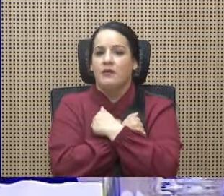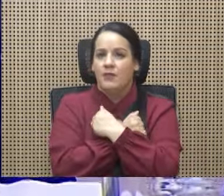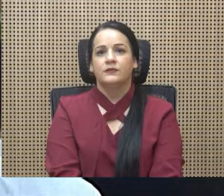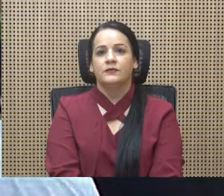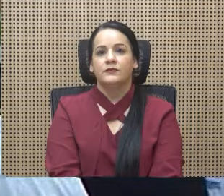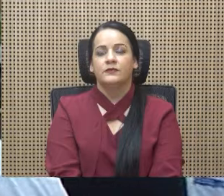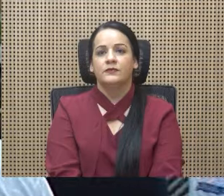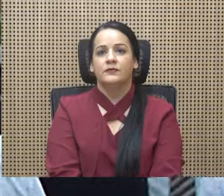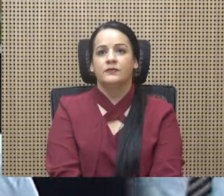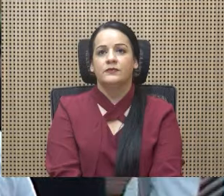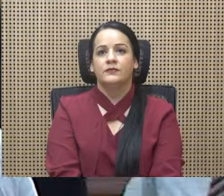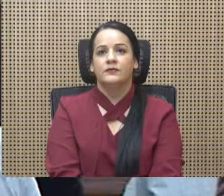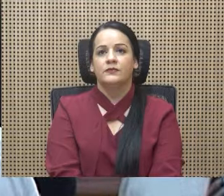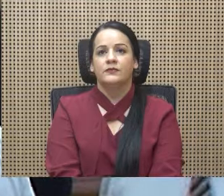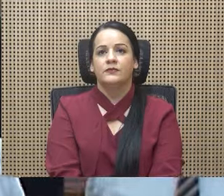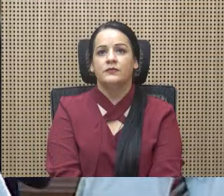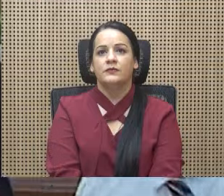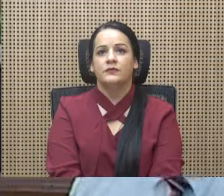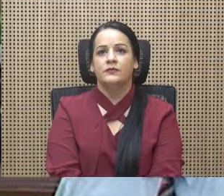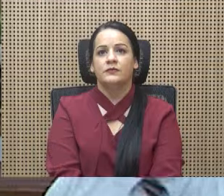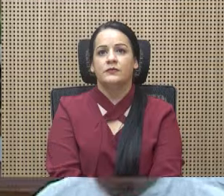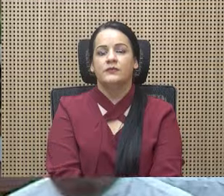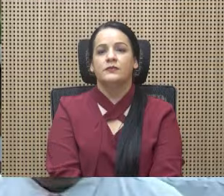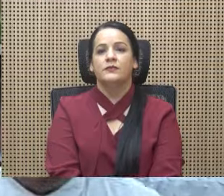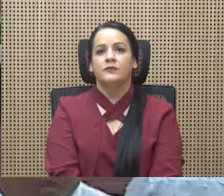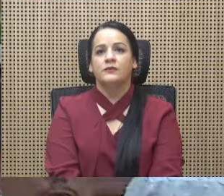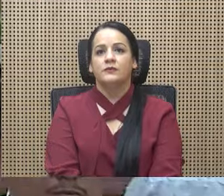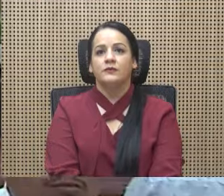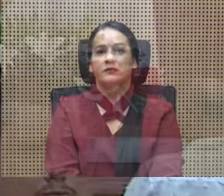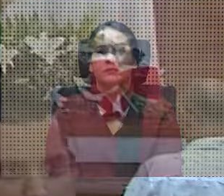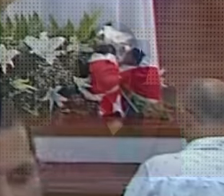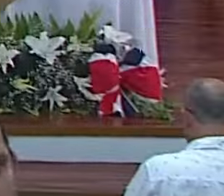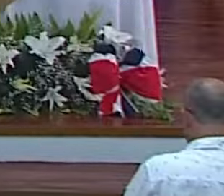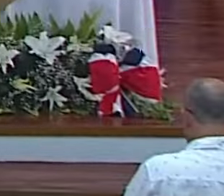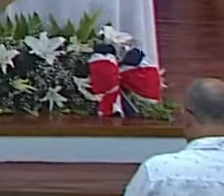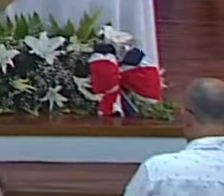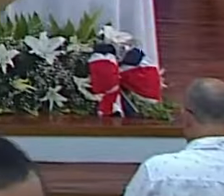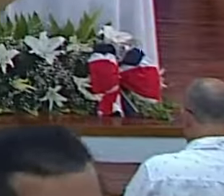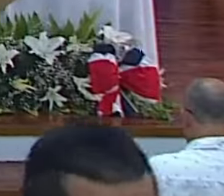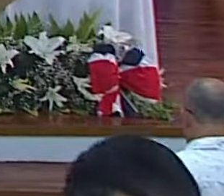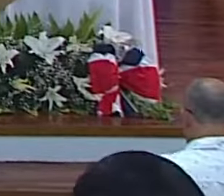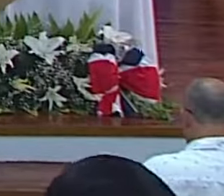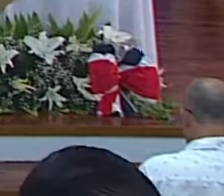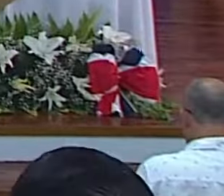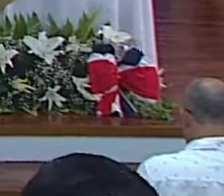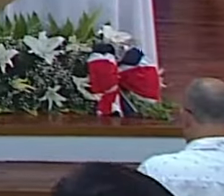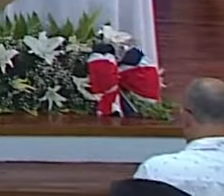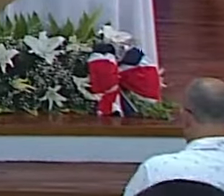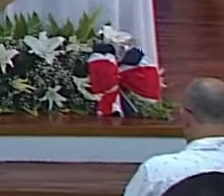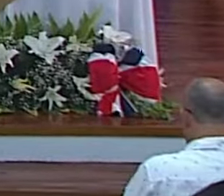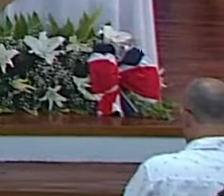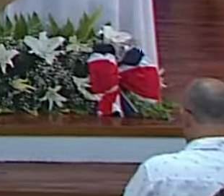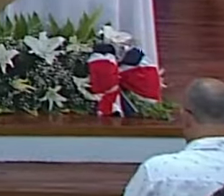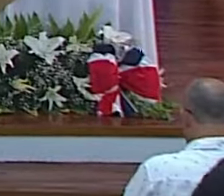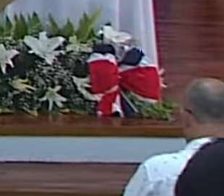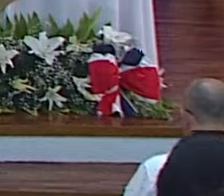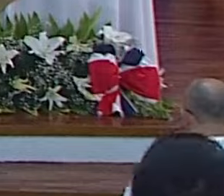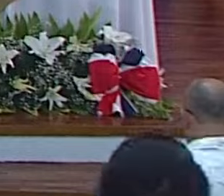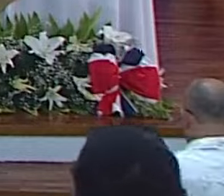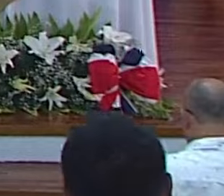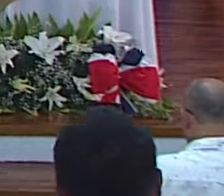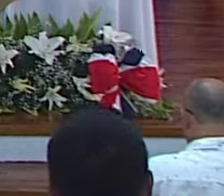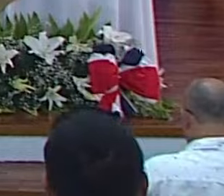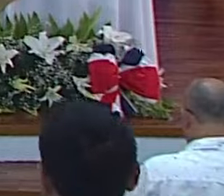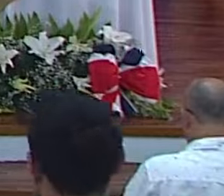Sánchez manifestó que existen desafíos en términos de la Seguridad Ciudadana infraestructura y movilidad